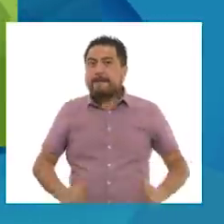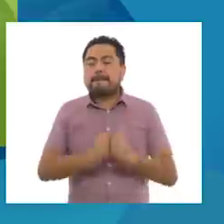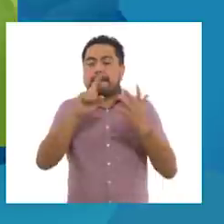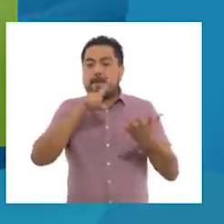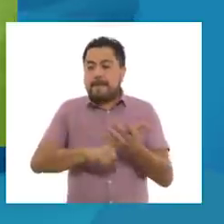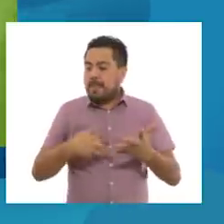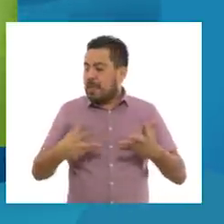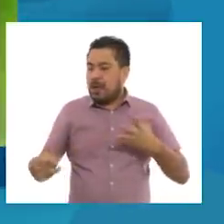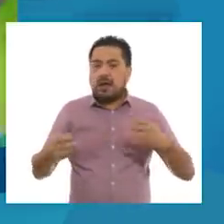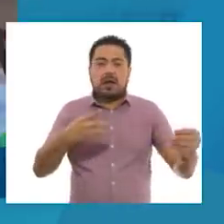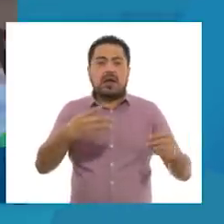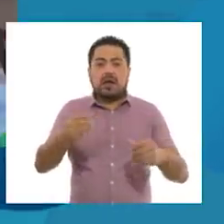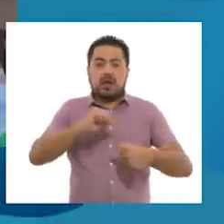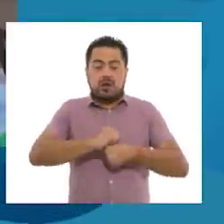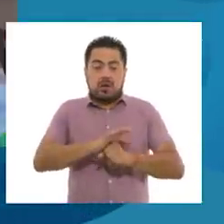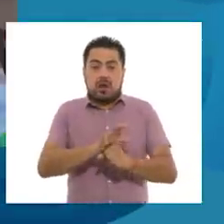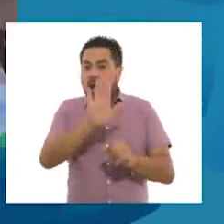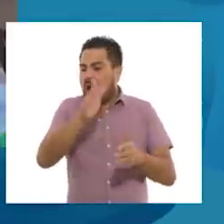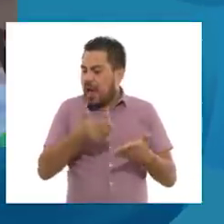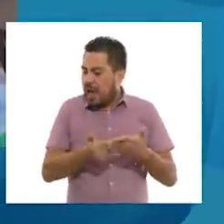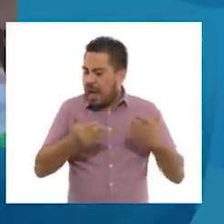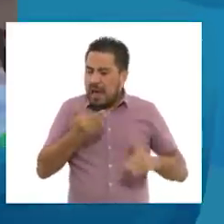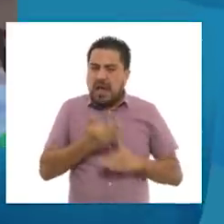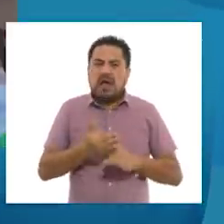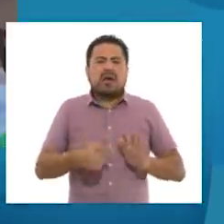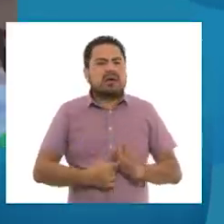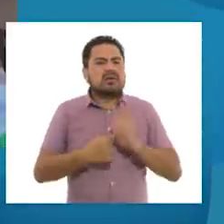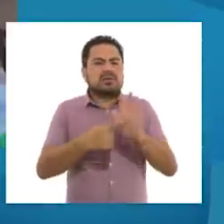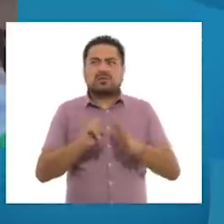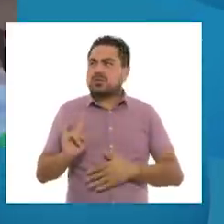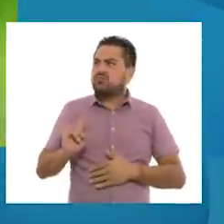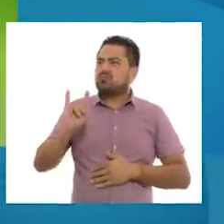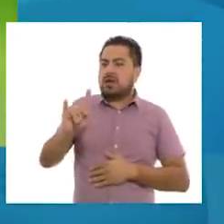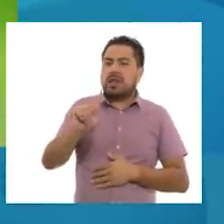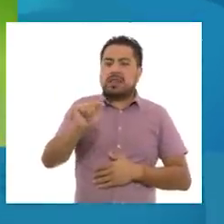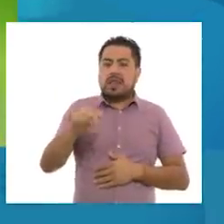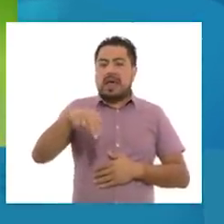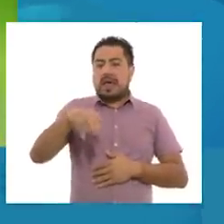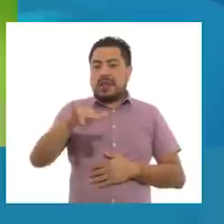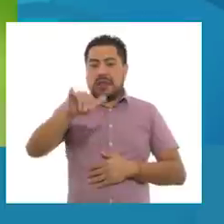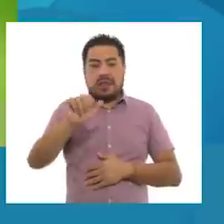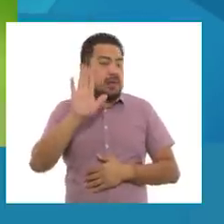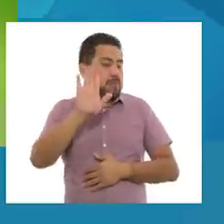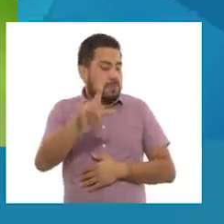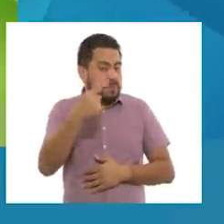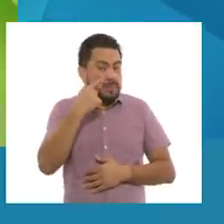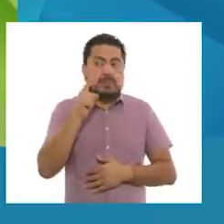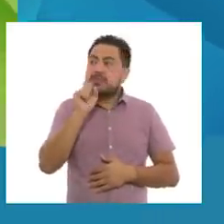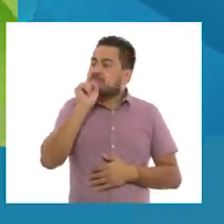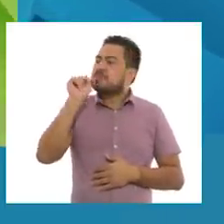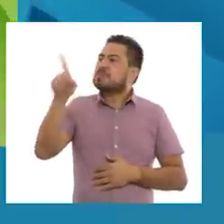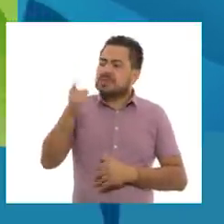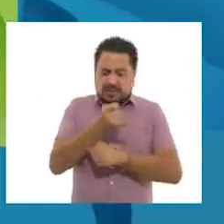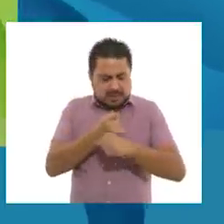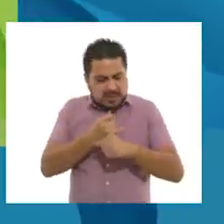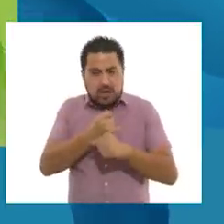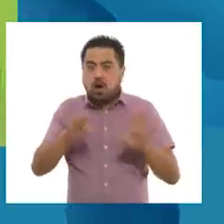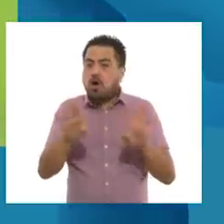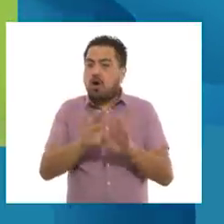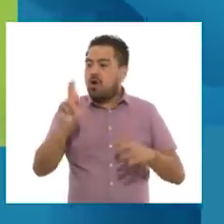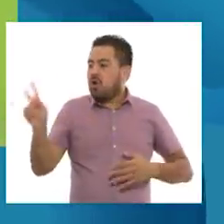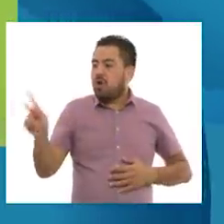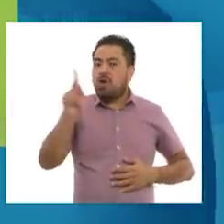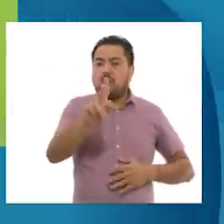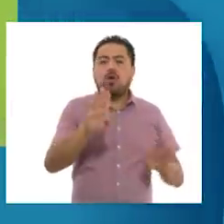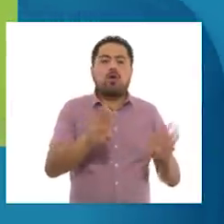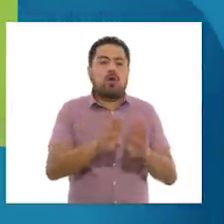de COVID-19. Ahora queremos mostrarles el cartel de Tania. Mira, José, ella también investigó, como tú, las